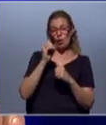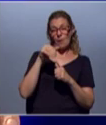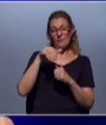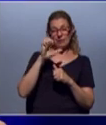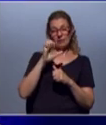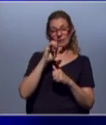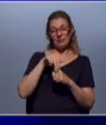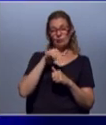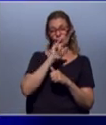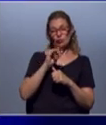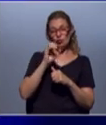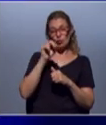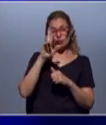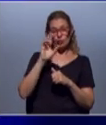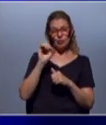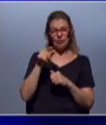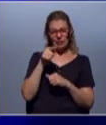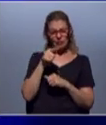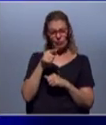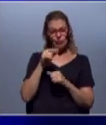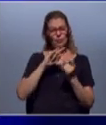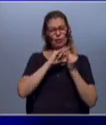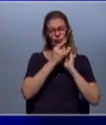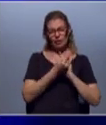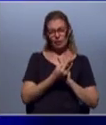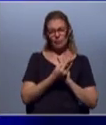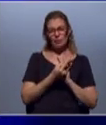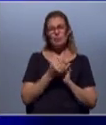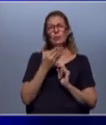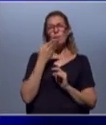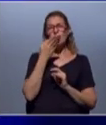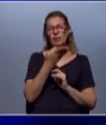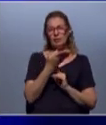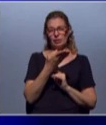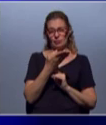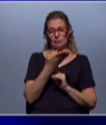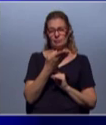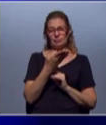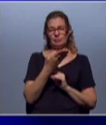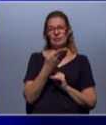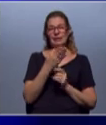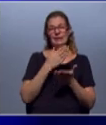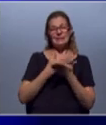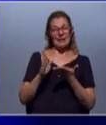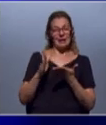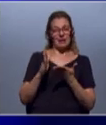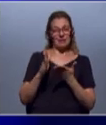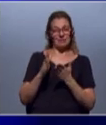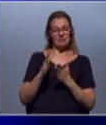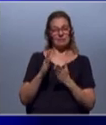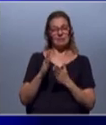puntualmente eso debe considerarlo el parlamento porque hay un pedido de desafuero como va a seguir